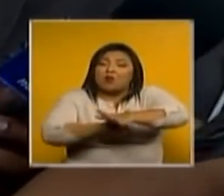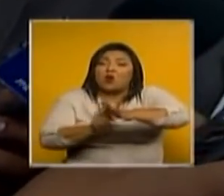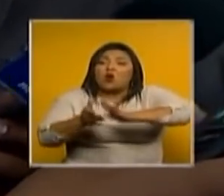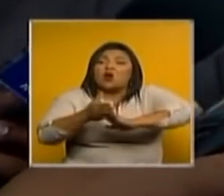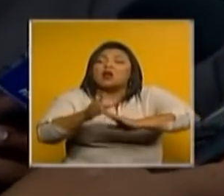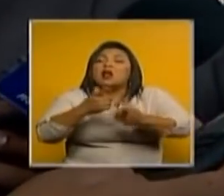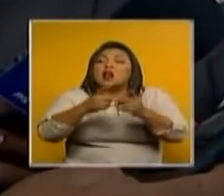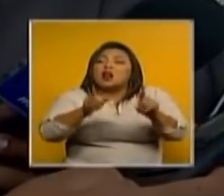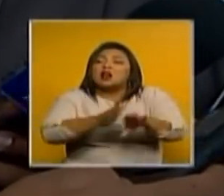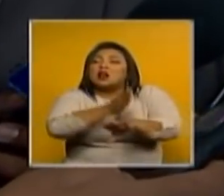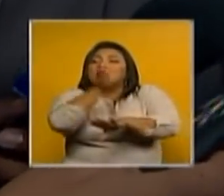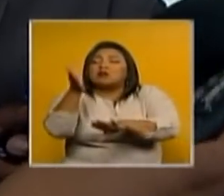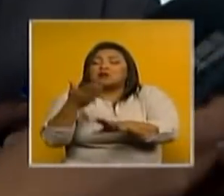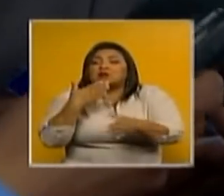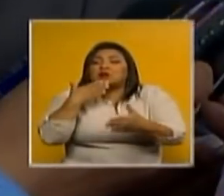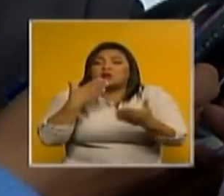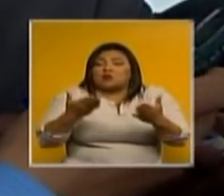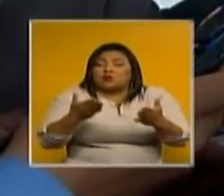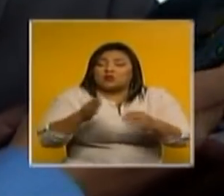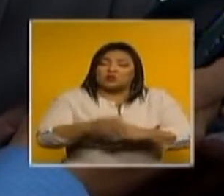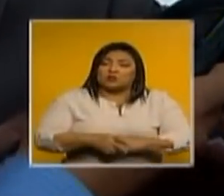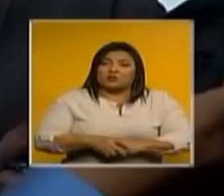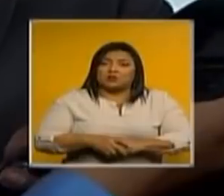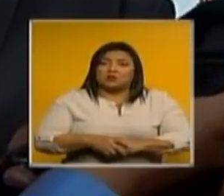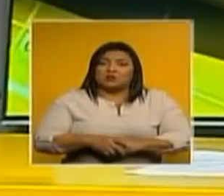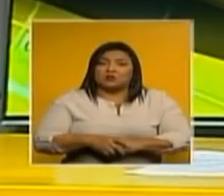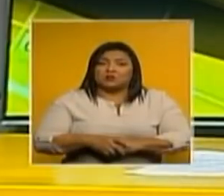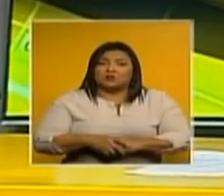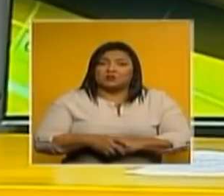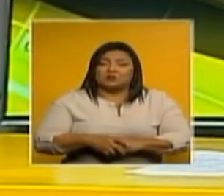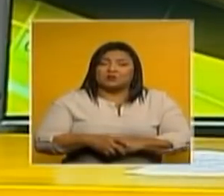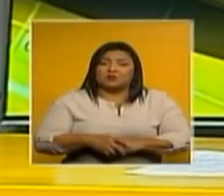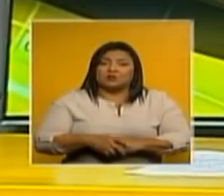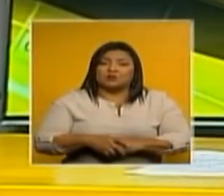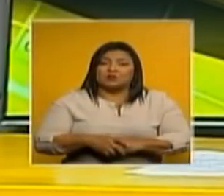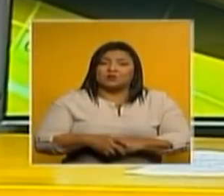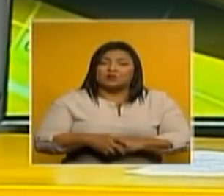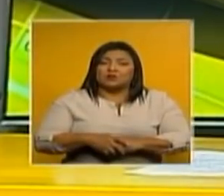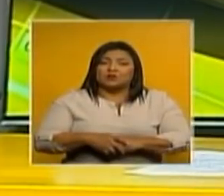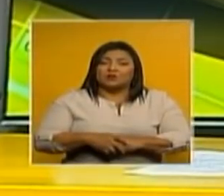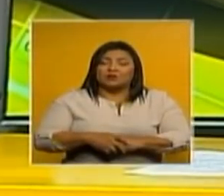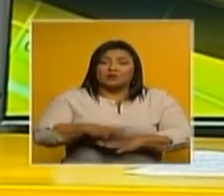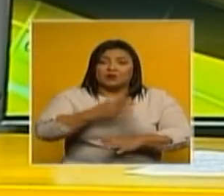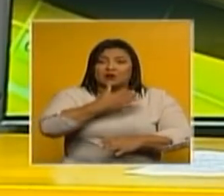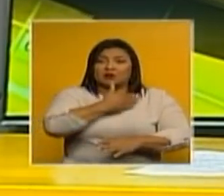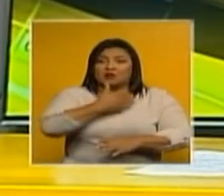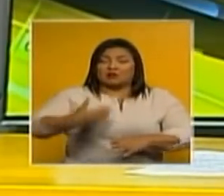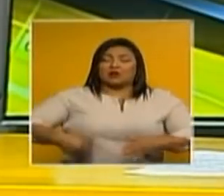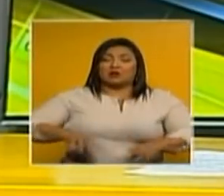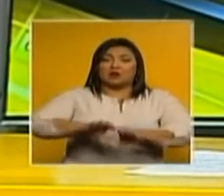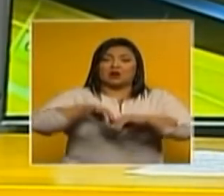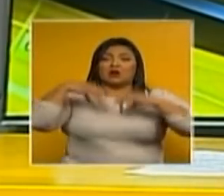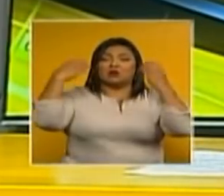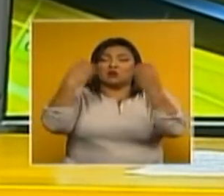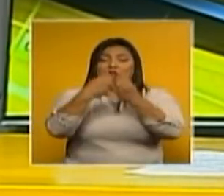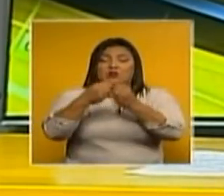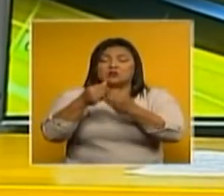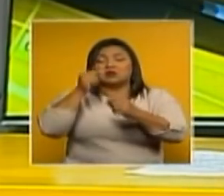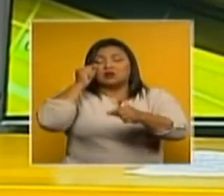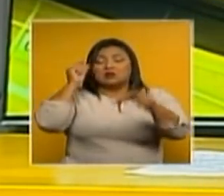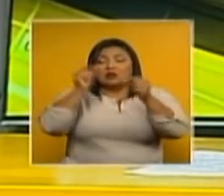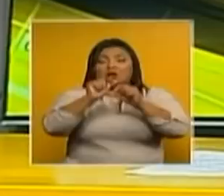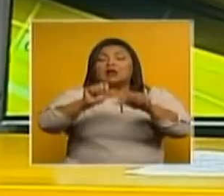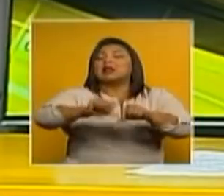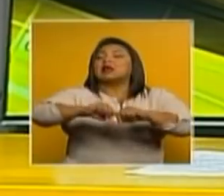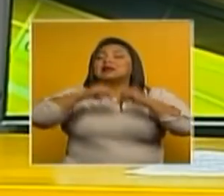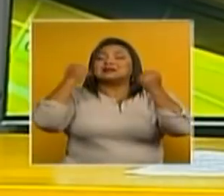la prisión que estaba soportando el sindicato. La presidenta de la Comisión de Fiscalización de la Asamblea,